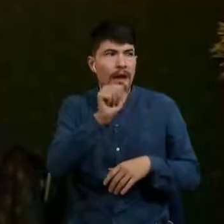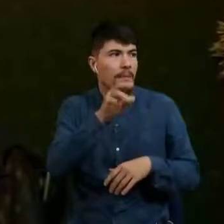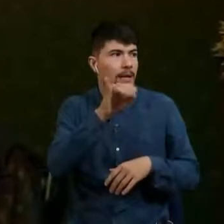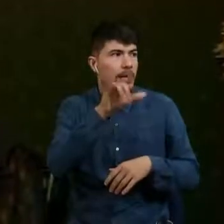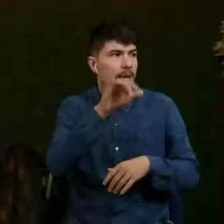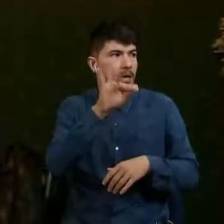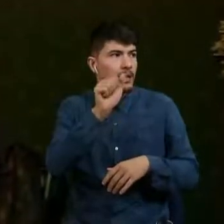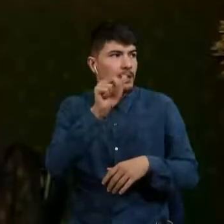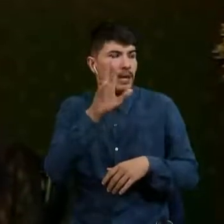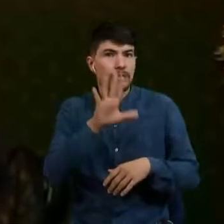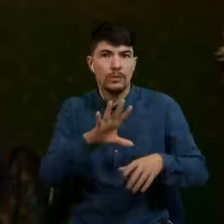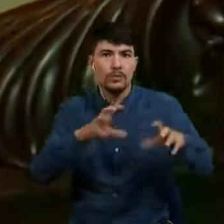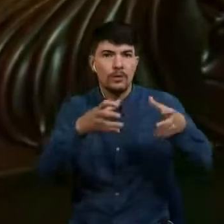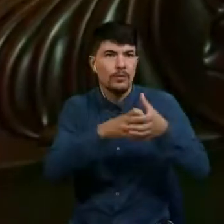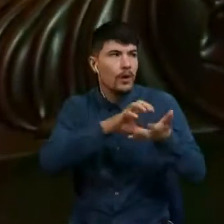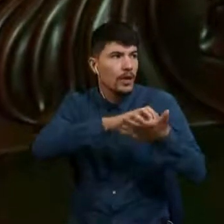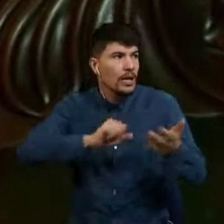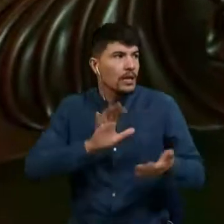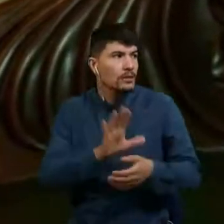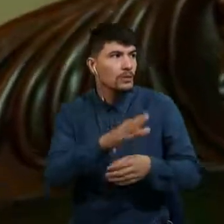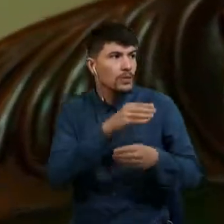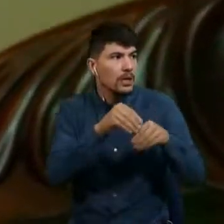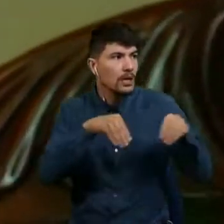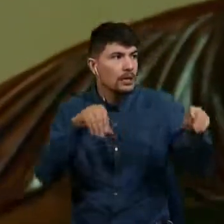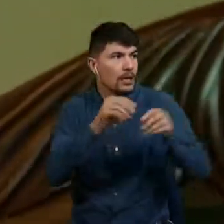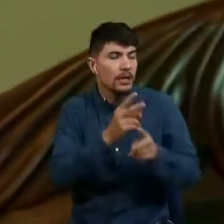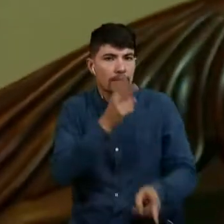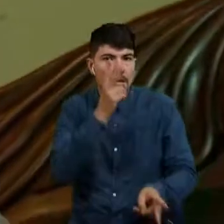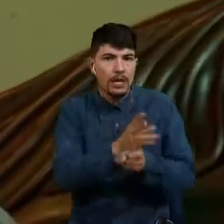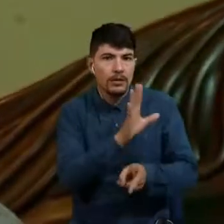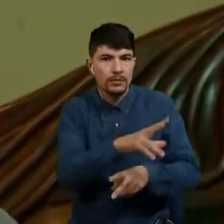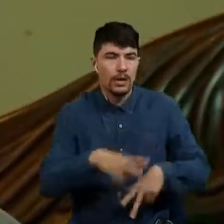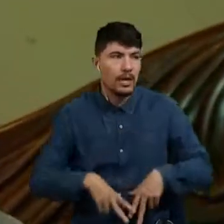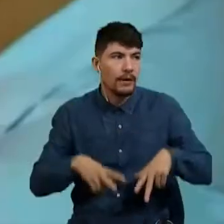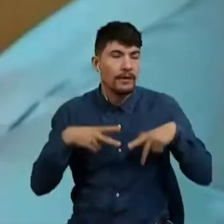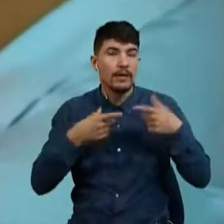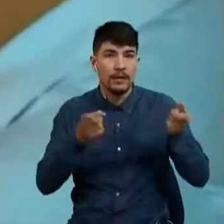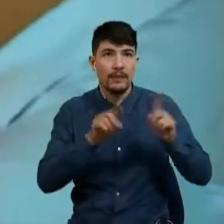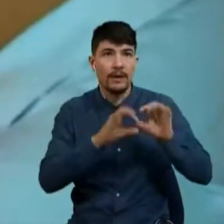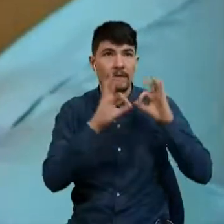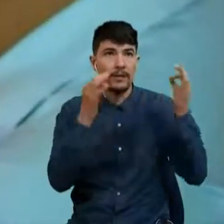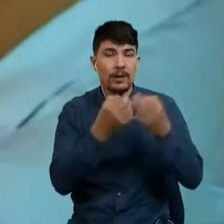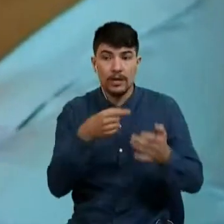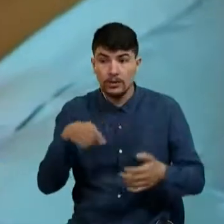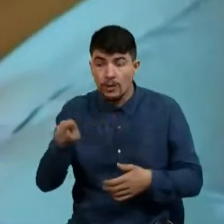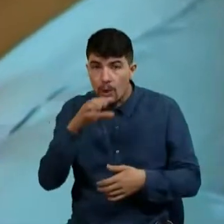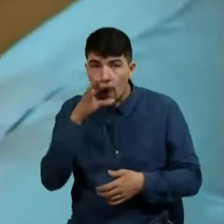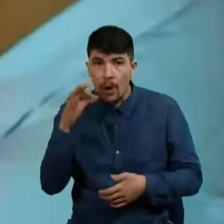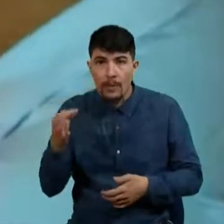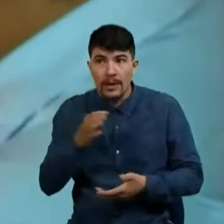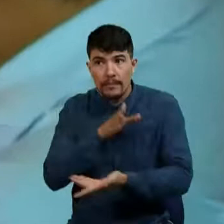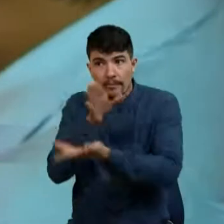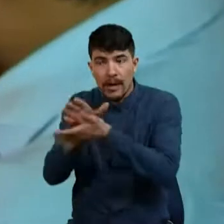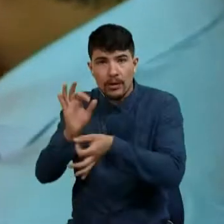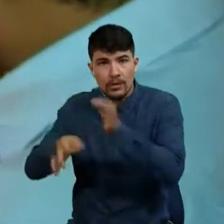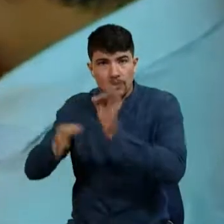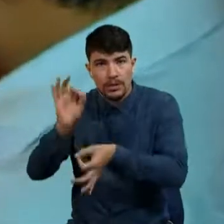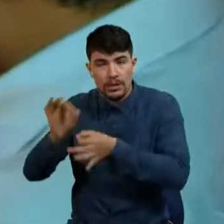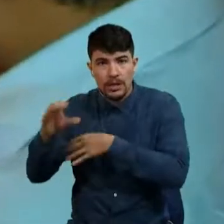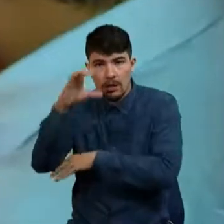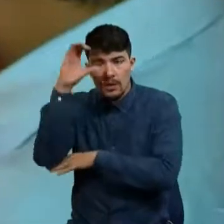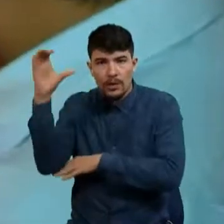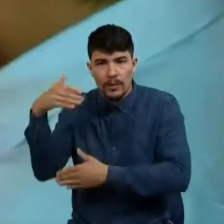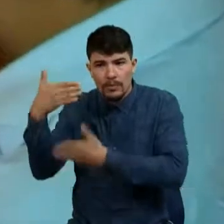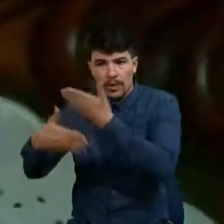grupo ilegal lo expropió de sus tierras y puso en peligro su vida y la de su familia este hombre acudió a la justicia colombiana y a